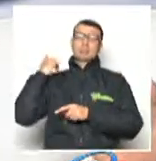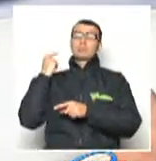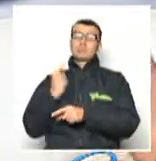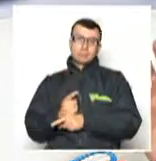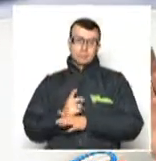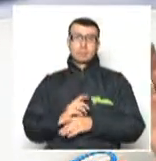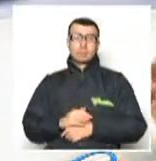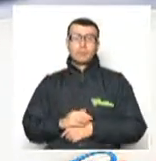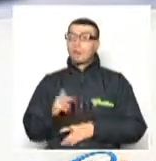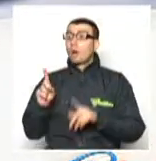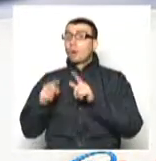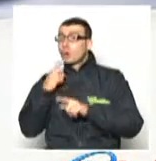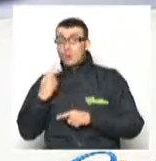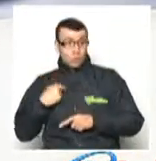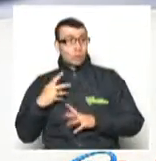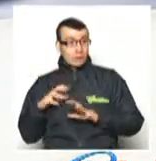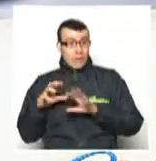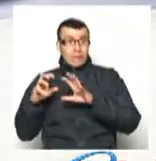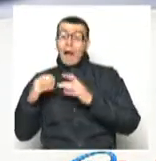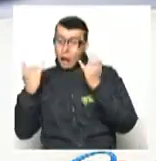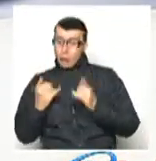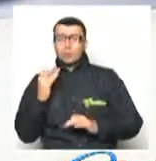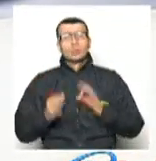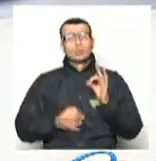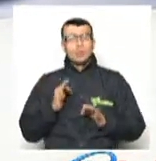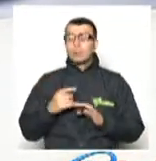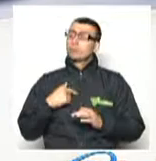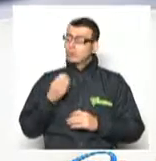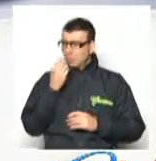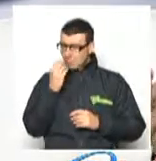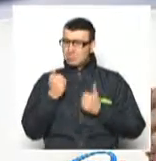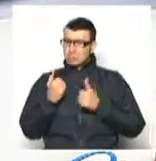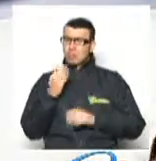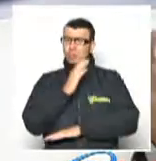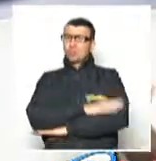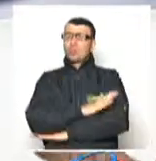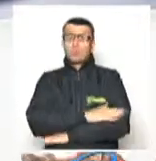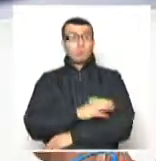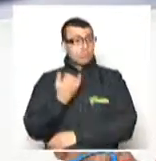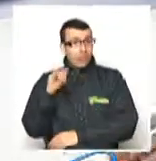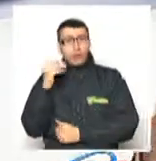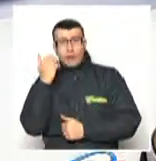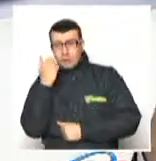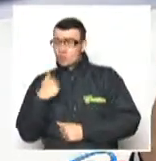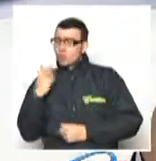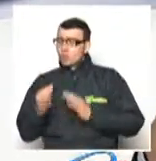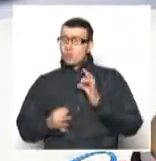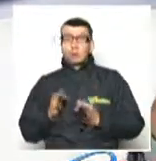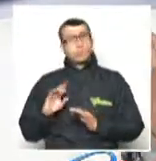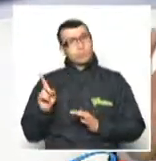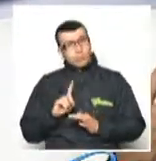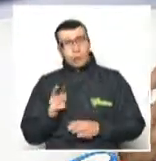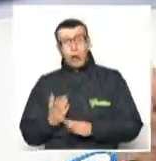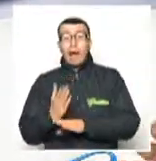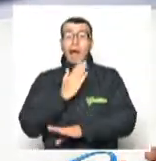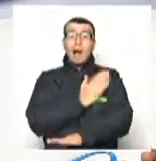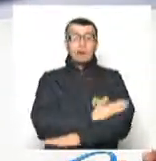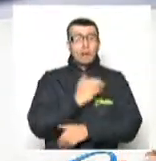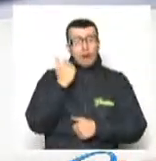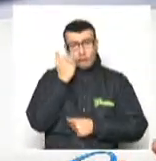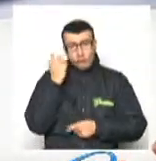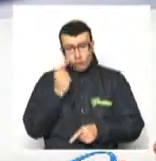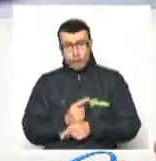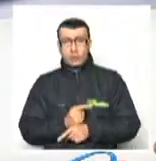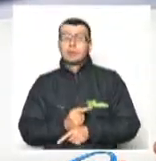muchos pacientes, como ya tengo cáncer me voy a cuidar, voy a hacer dietas. Como ya tengo una enfermedad, me voy a cuidar. No. Esto es un programa